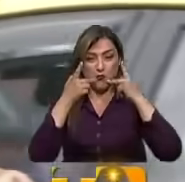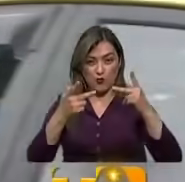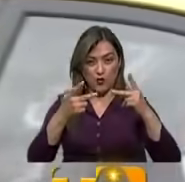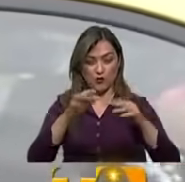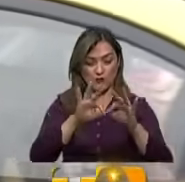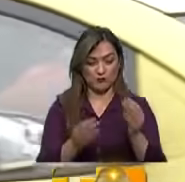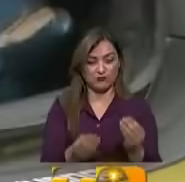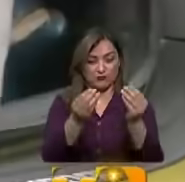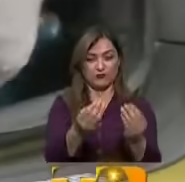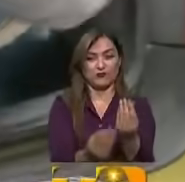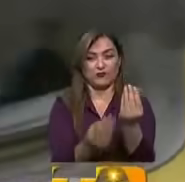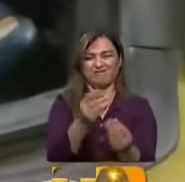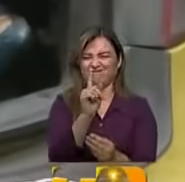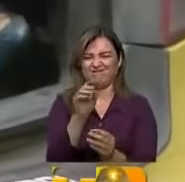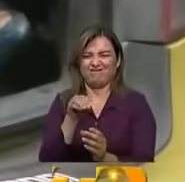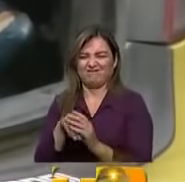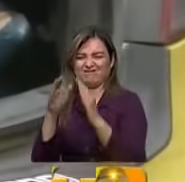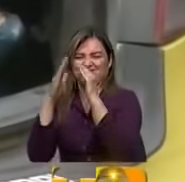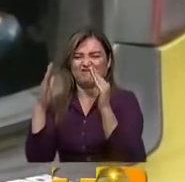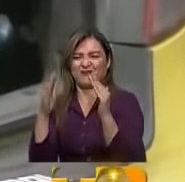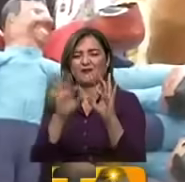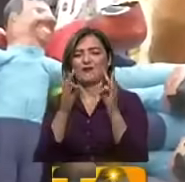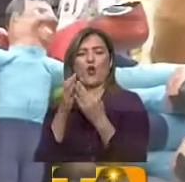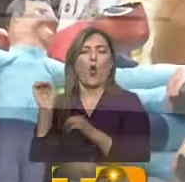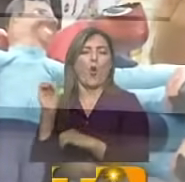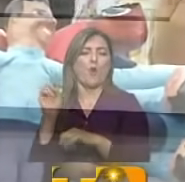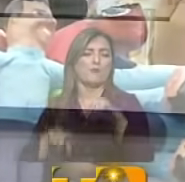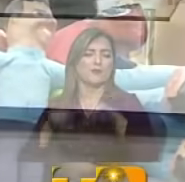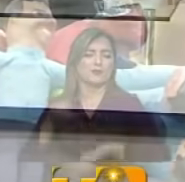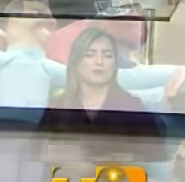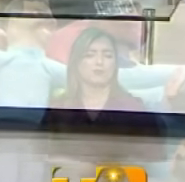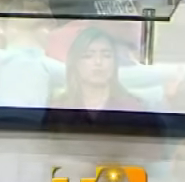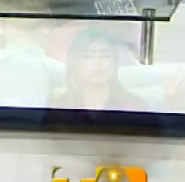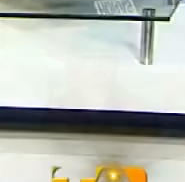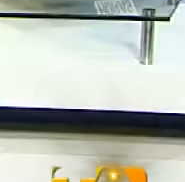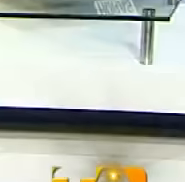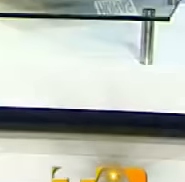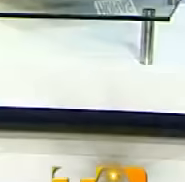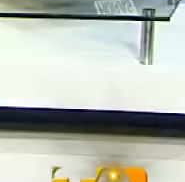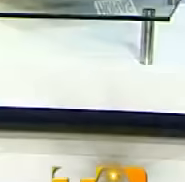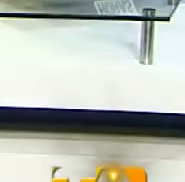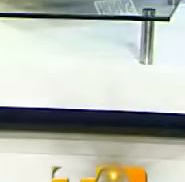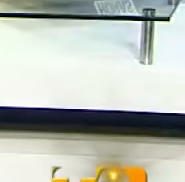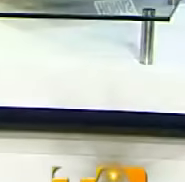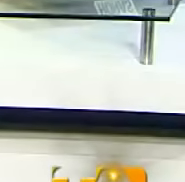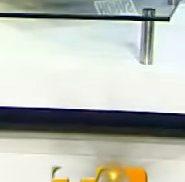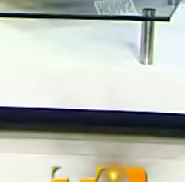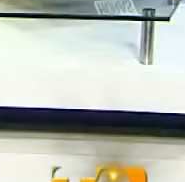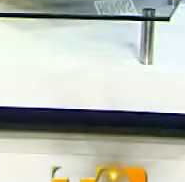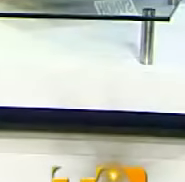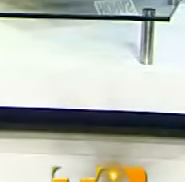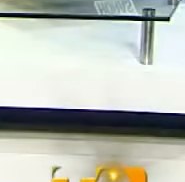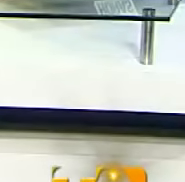hacer internamente con la familia o círculo de amigos. En Quito, Paul Coelho. Continuamos con el recorrido de los monigotes